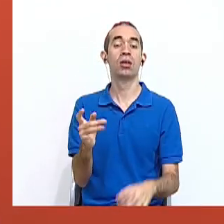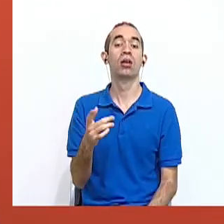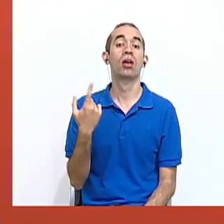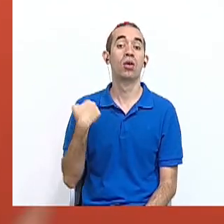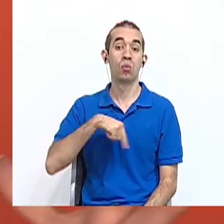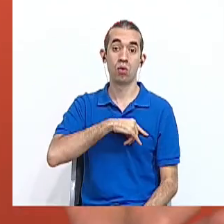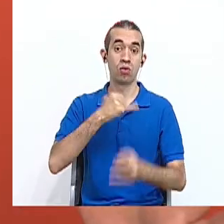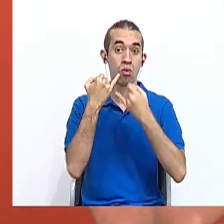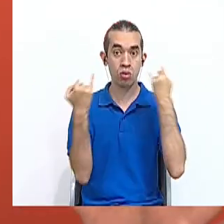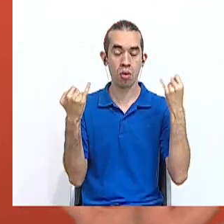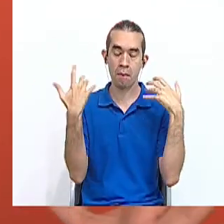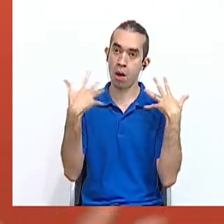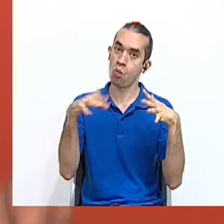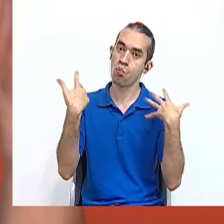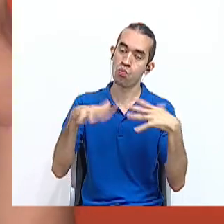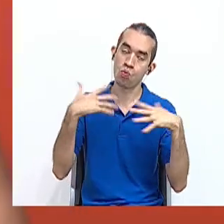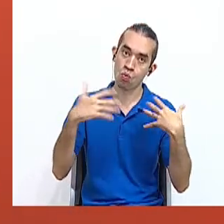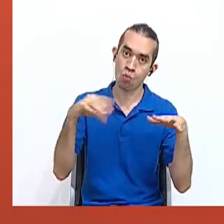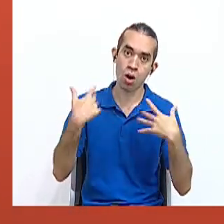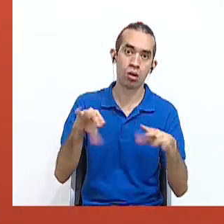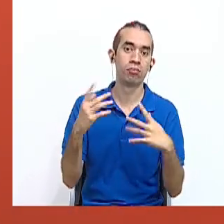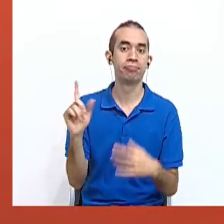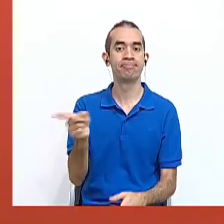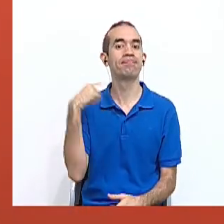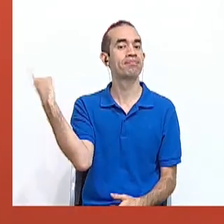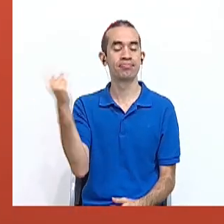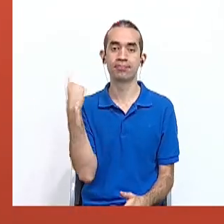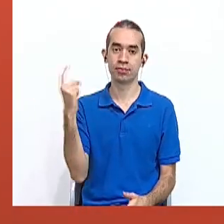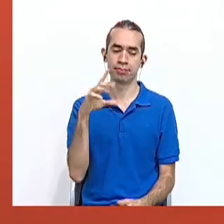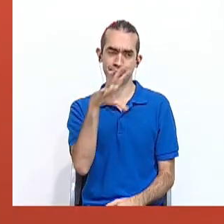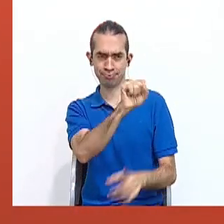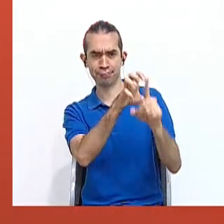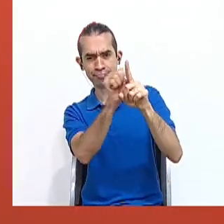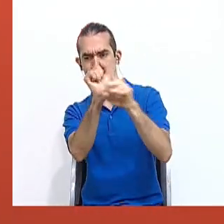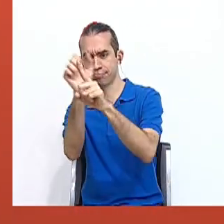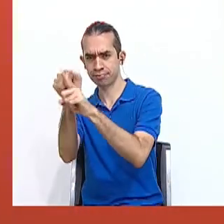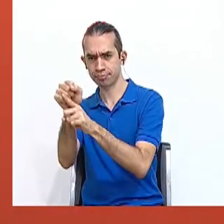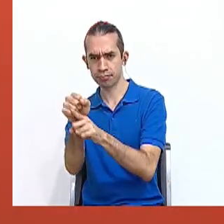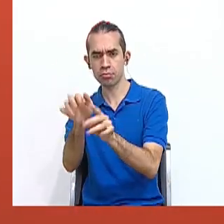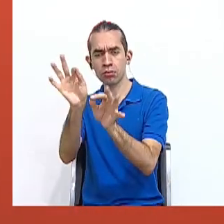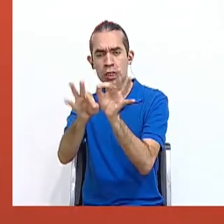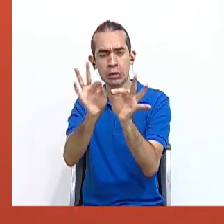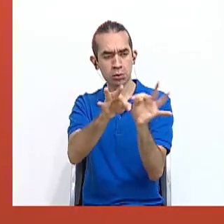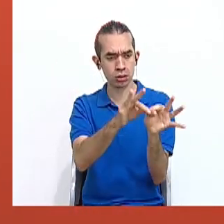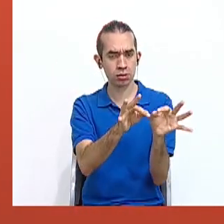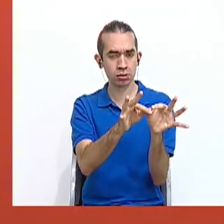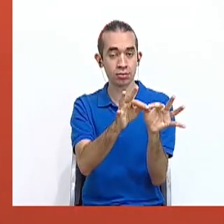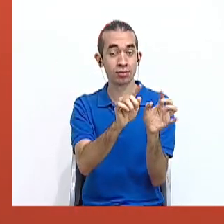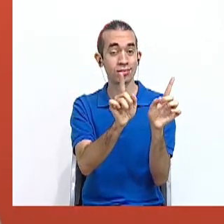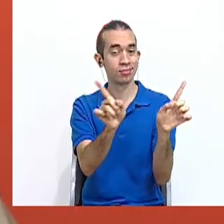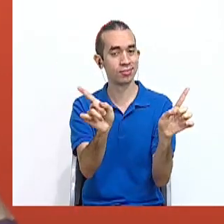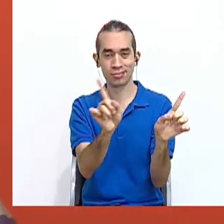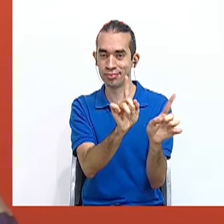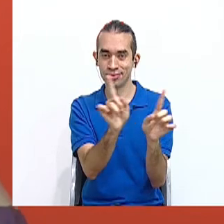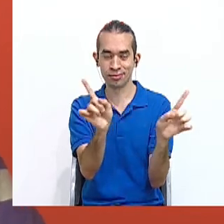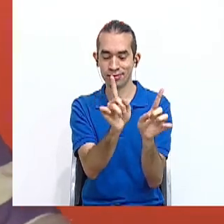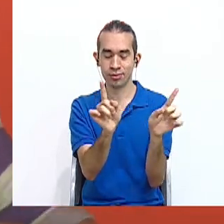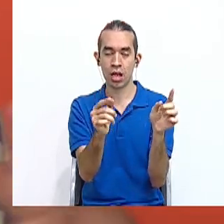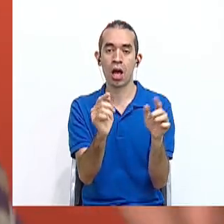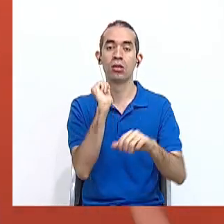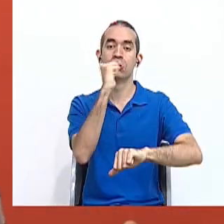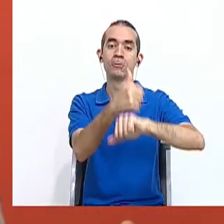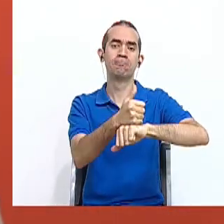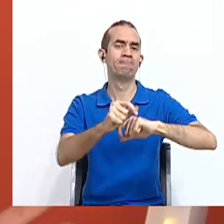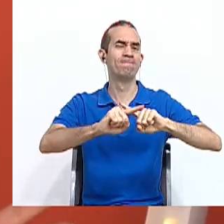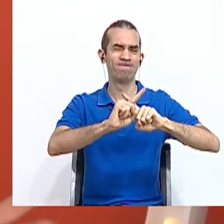es fascinante. Uno siempre encuentra cosas que pueden parecer tan simples, pero que hacen una